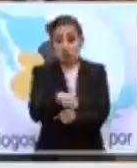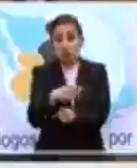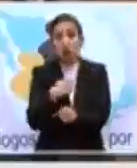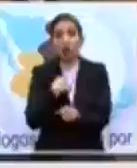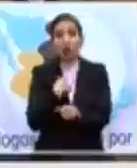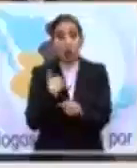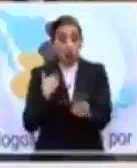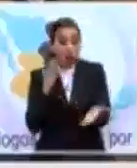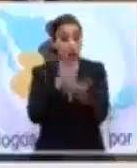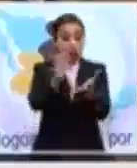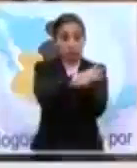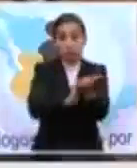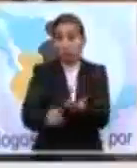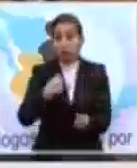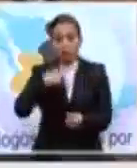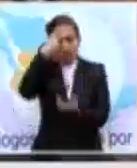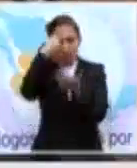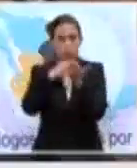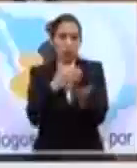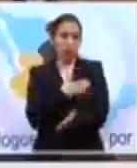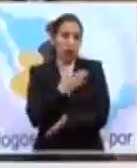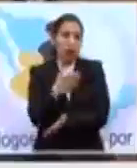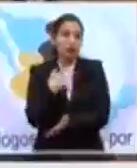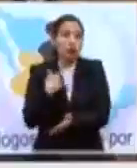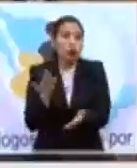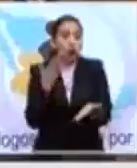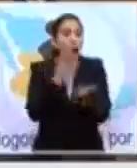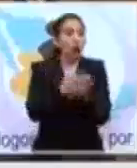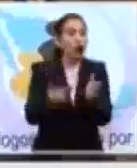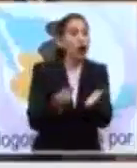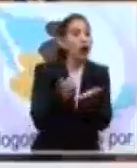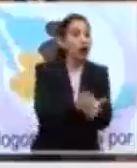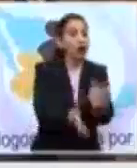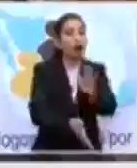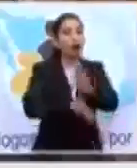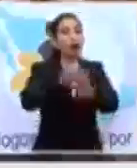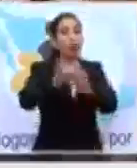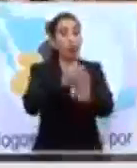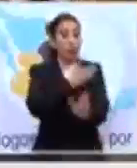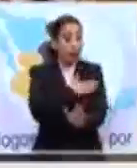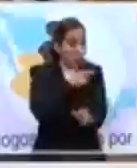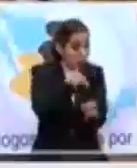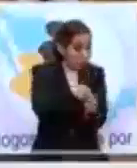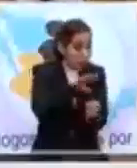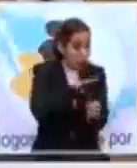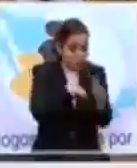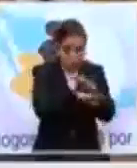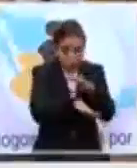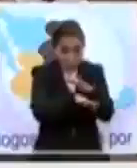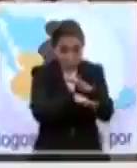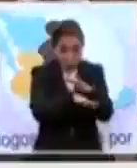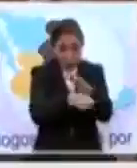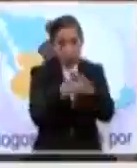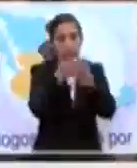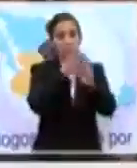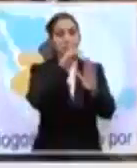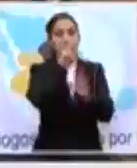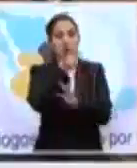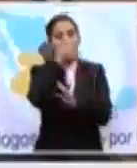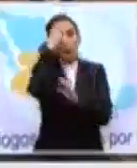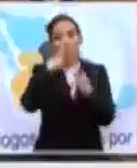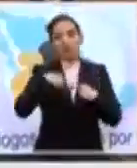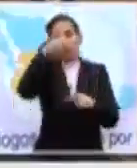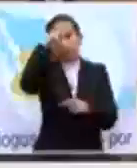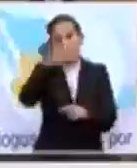a destruir una cosa que yo considero buena, llego a construir desde lo bueno algo que sea mejor para